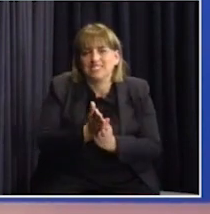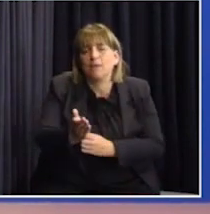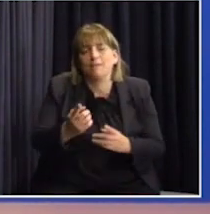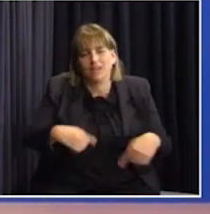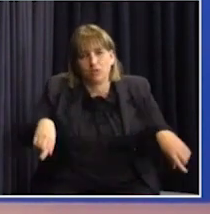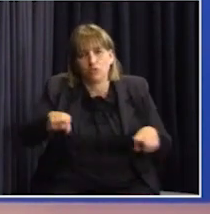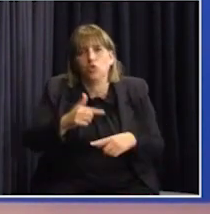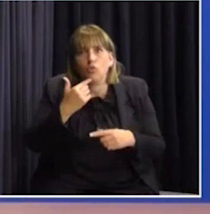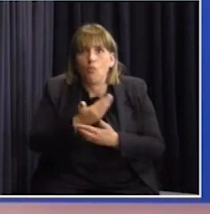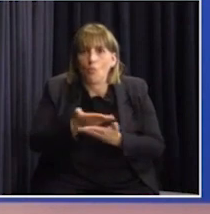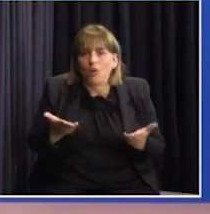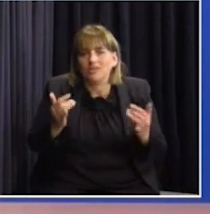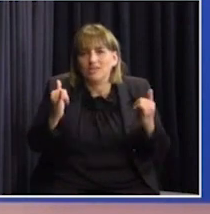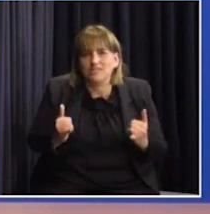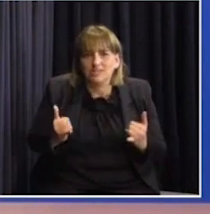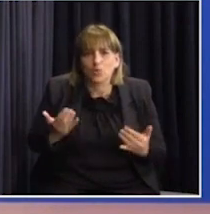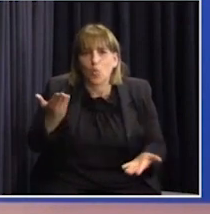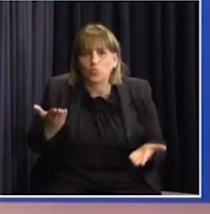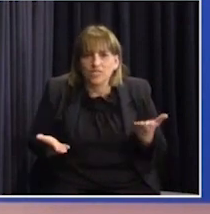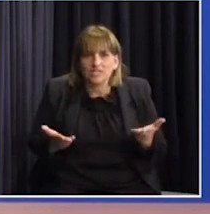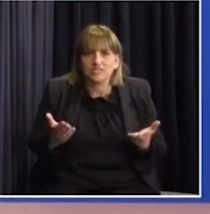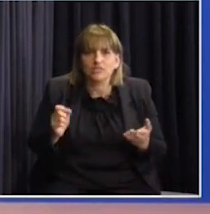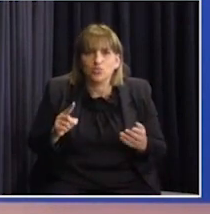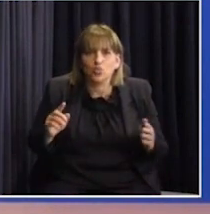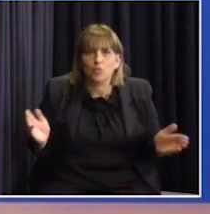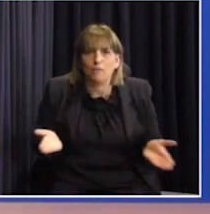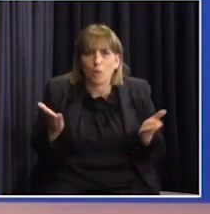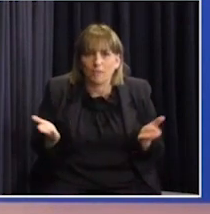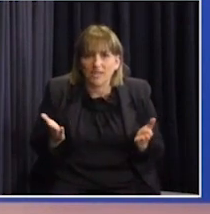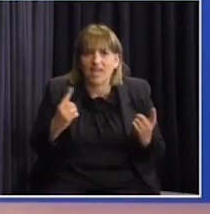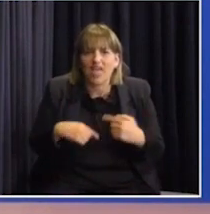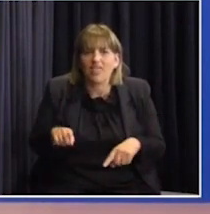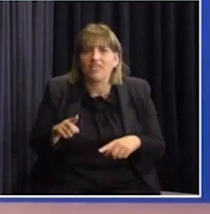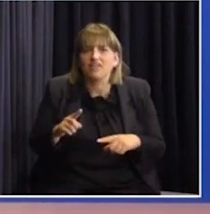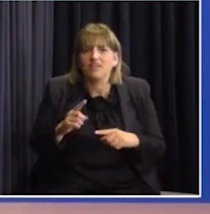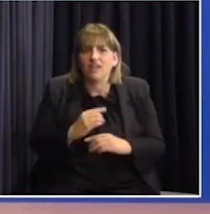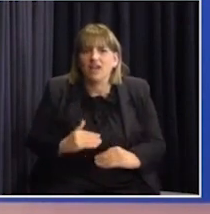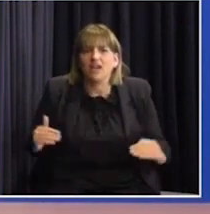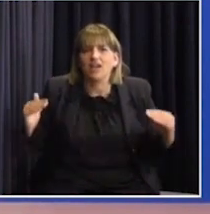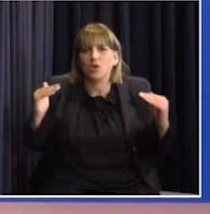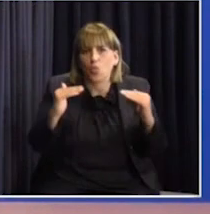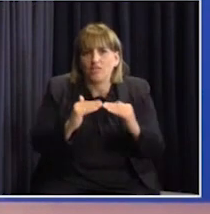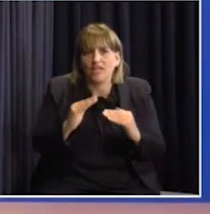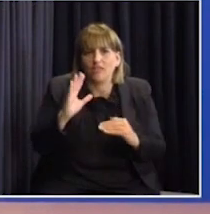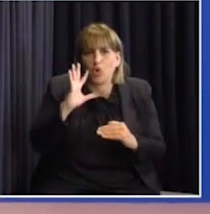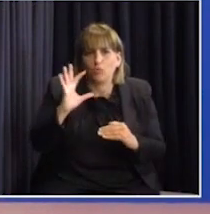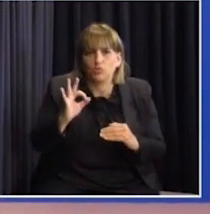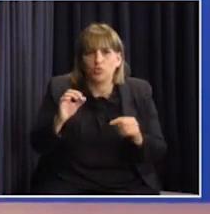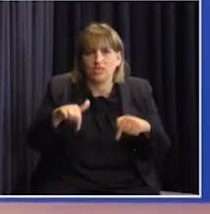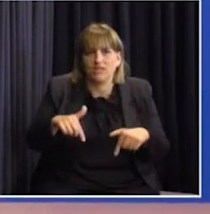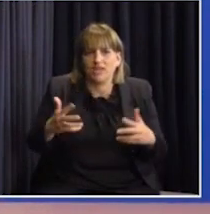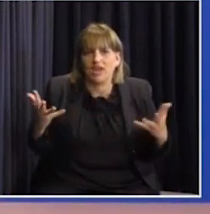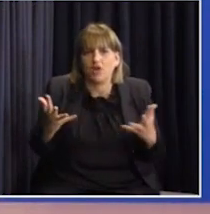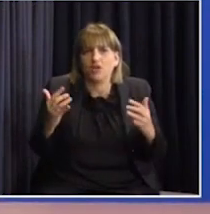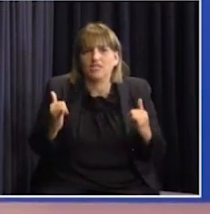la justicia nos mueve la prosperidad nos mueve la igualdad de oportunidades hoy les queremos dar esta